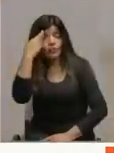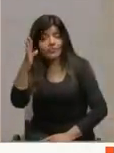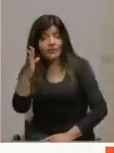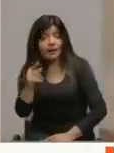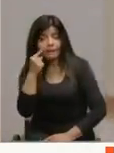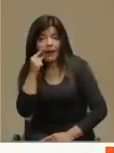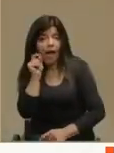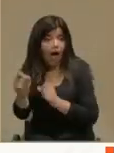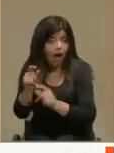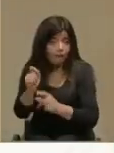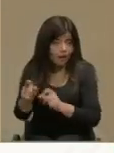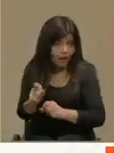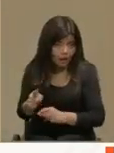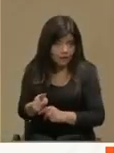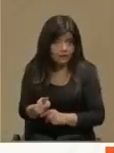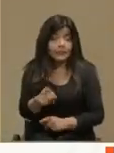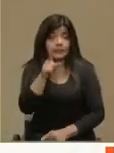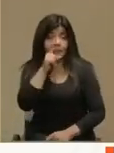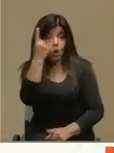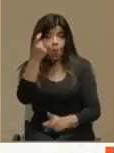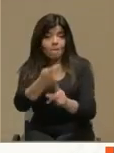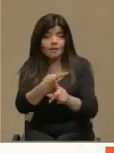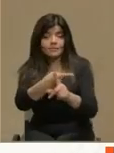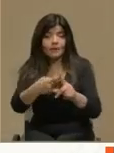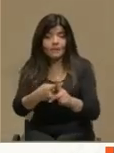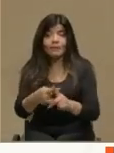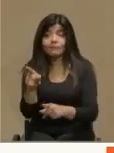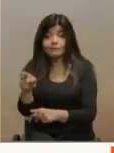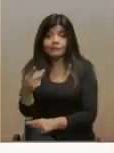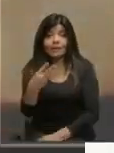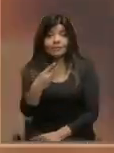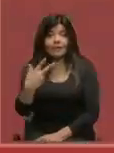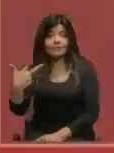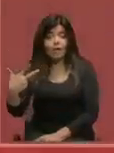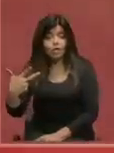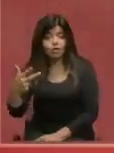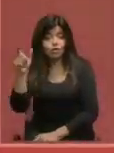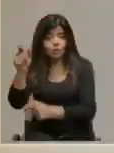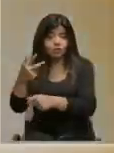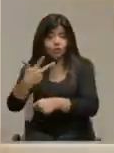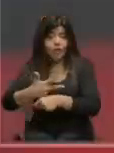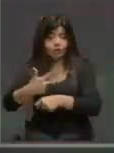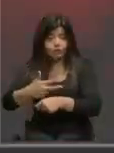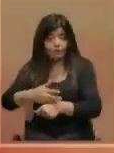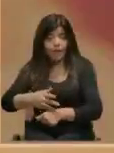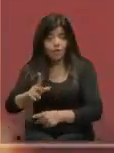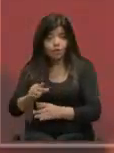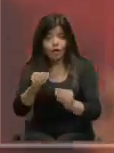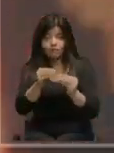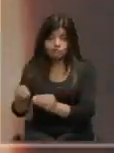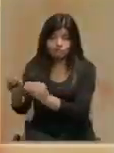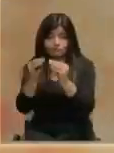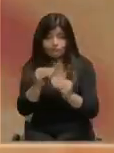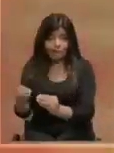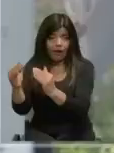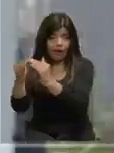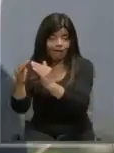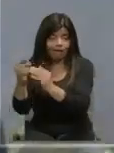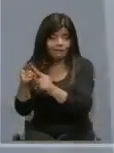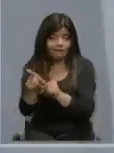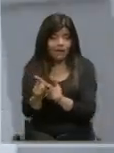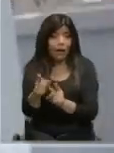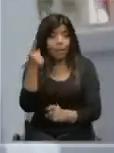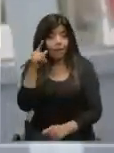este hogar. Tiene 1 mes y medio para que 38 adultos mayores sean reubicados en otros recintos, pero mientras no sean retirados por